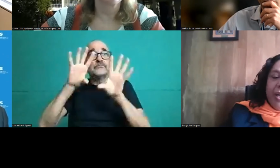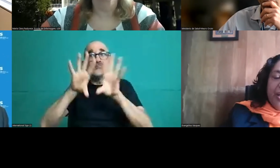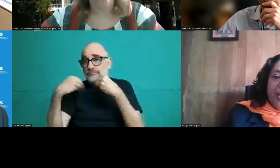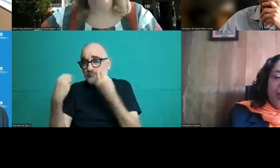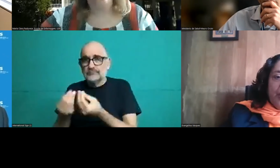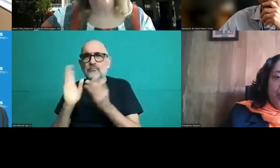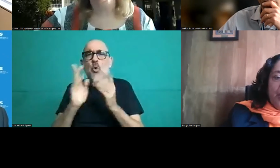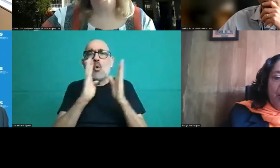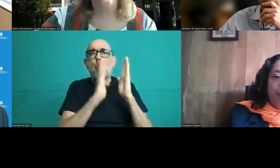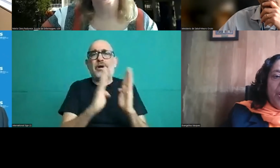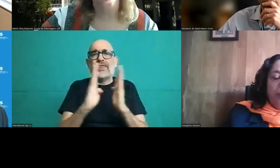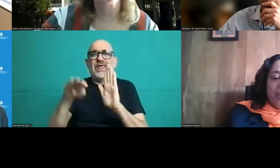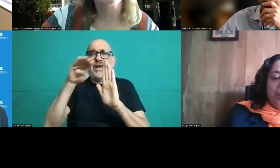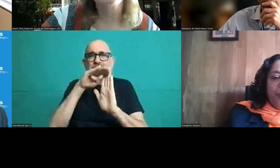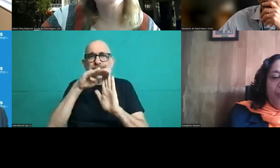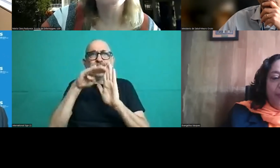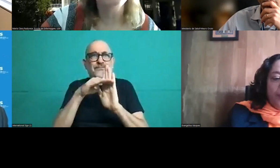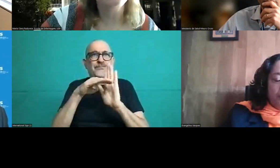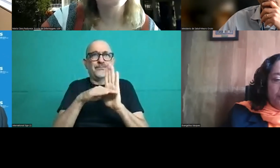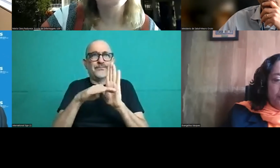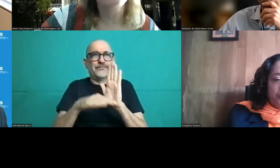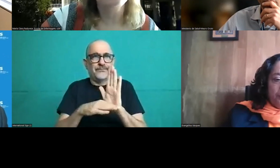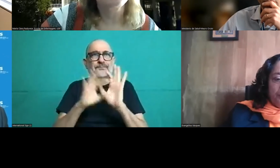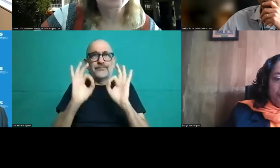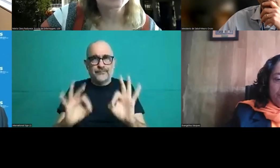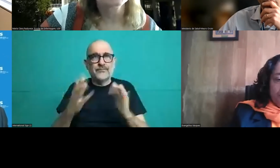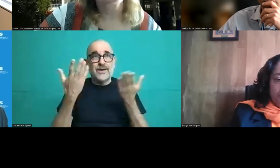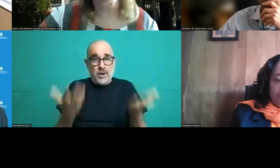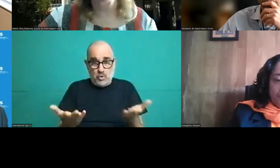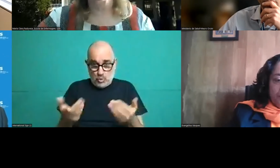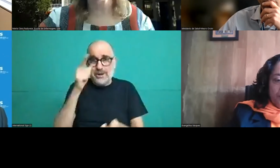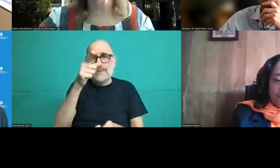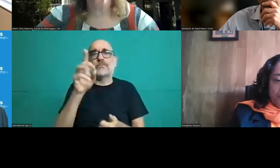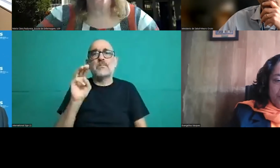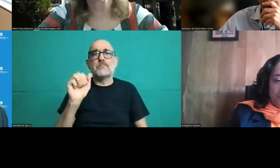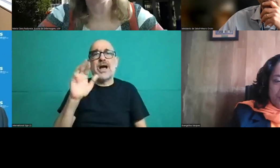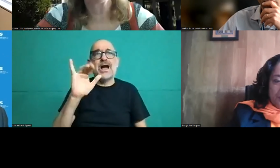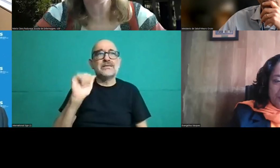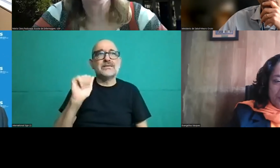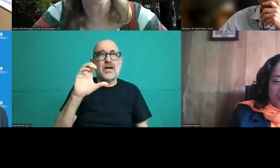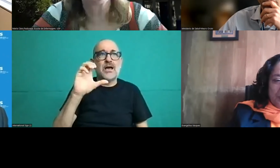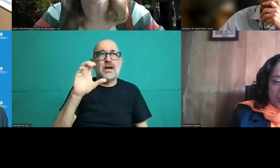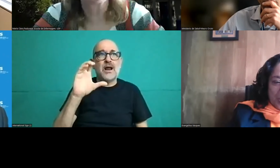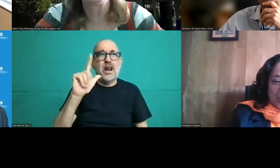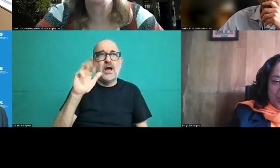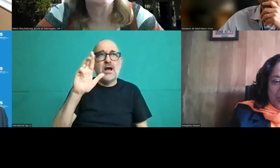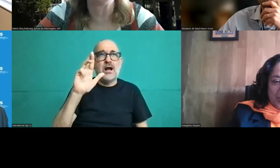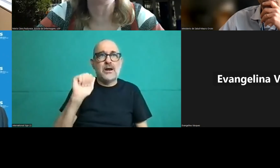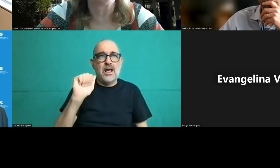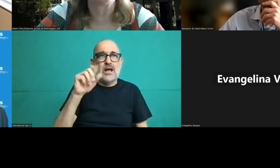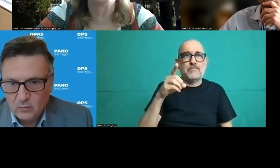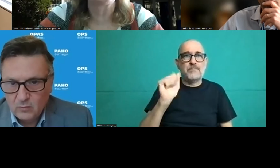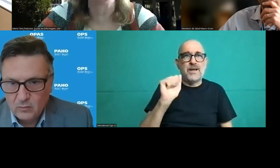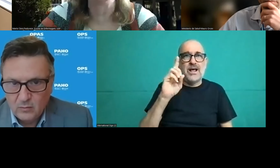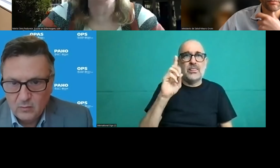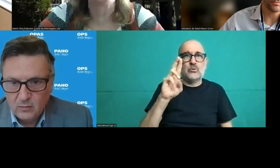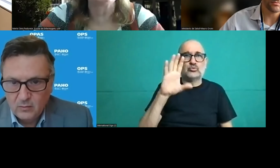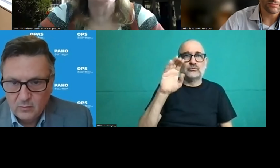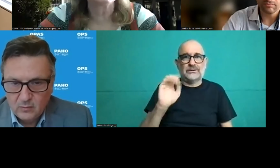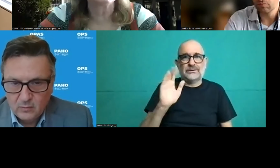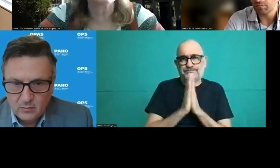María Clara Padovese, por favor. Obrigada, Evangelina. Gracias, Evangelina.